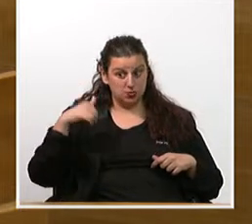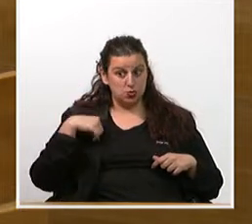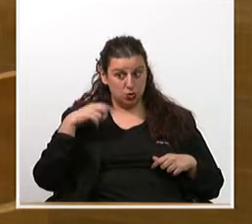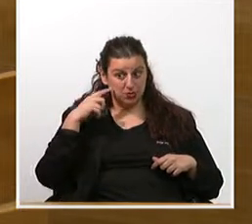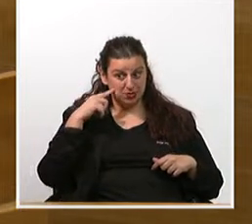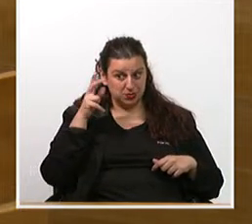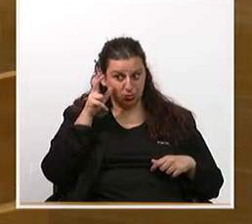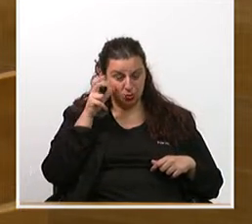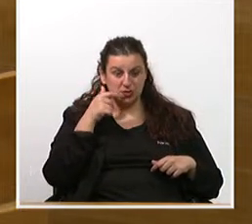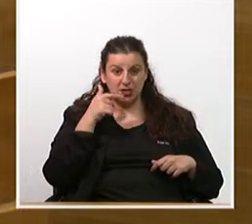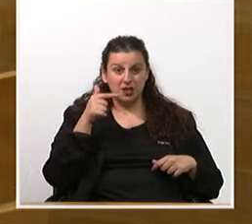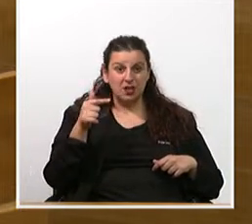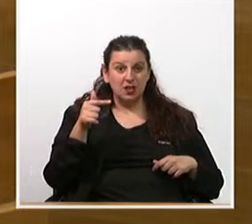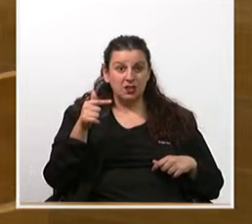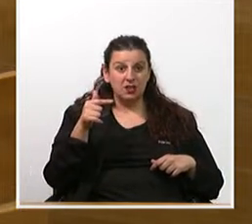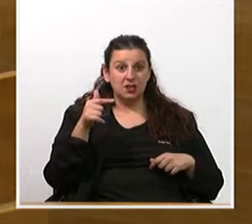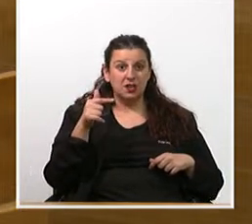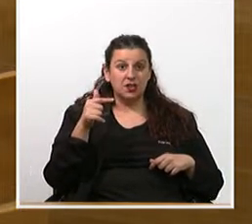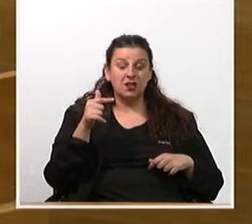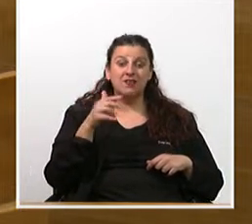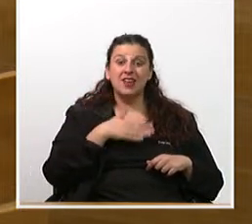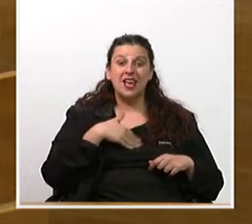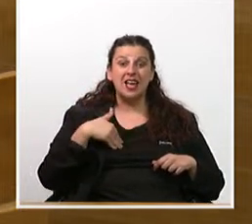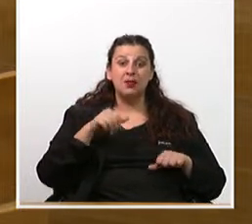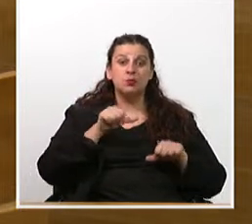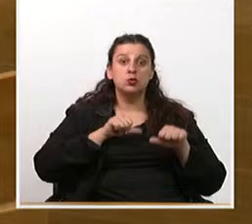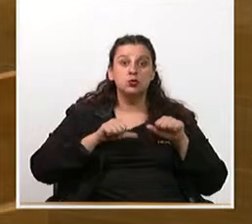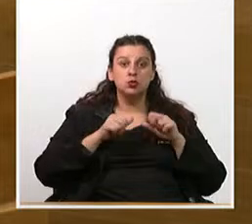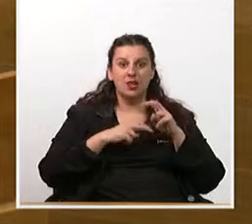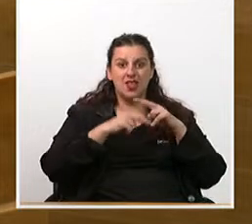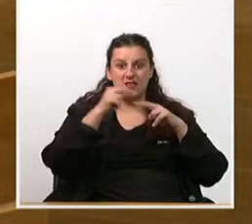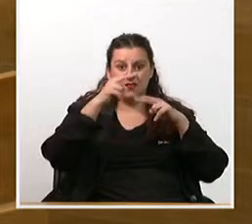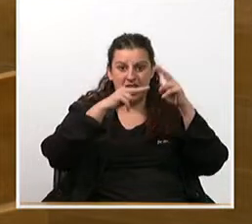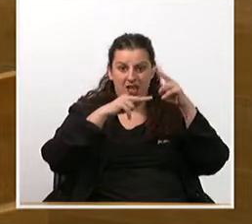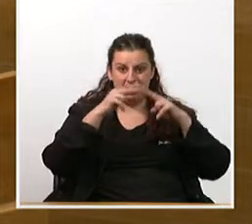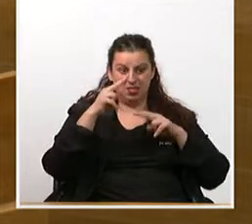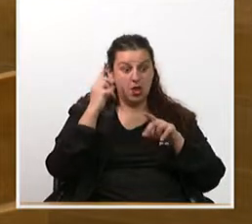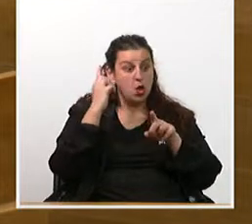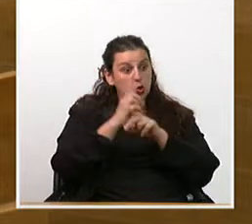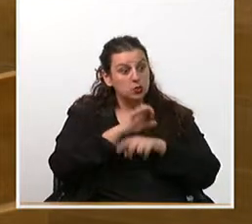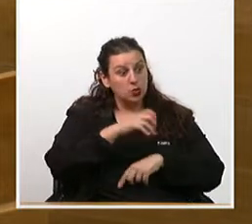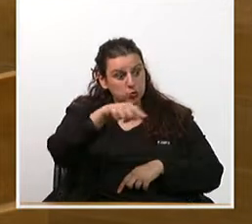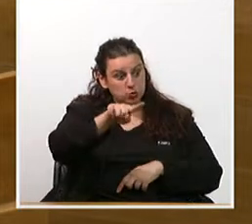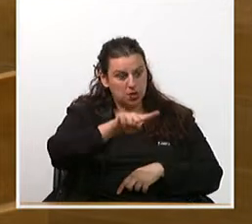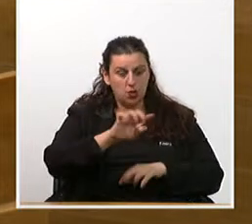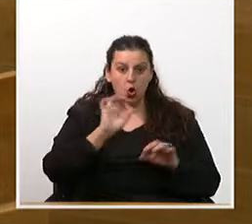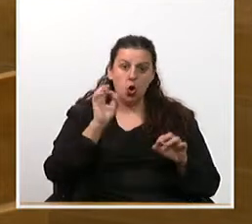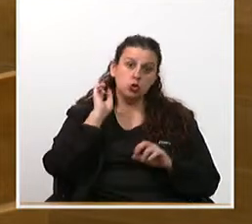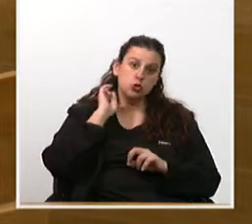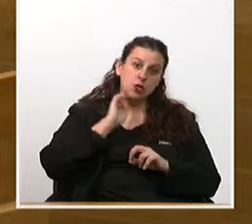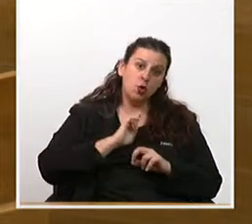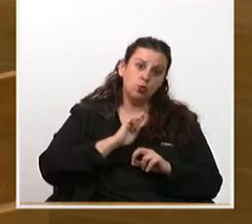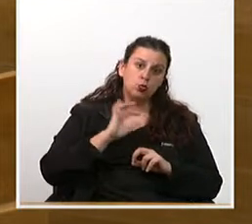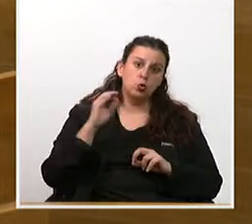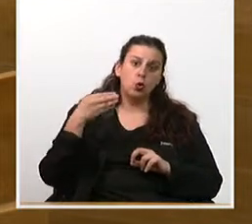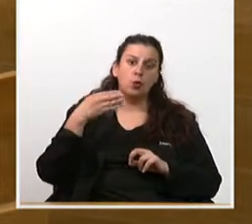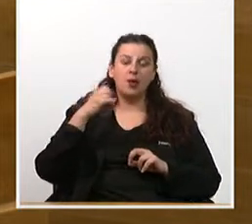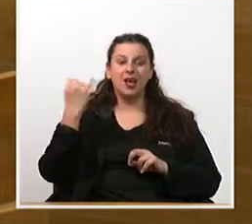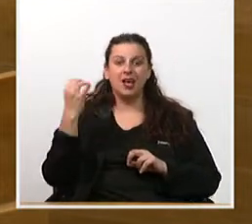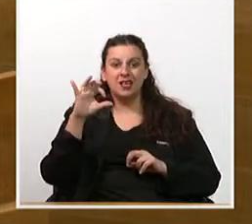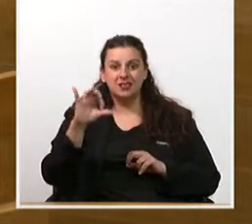mantir edific edific en contra de en en en